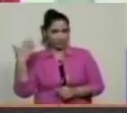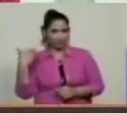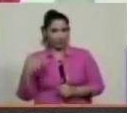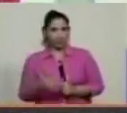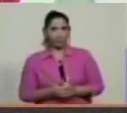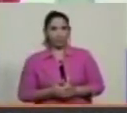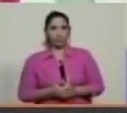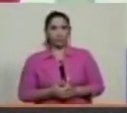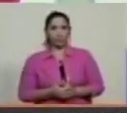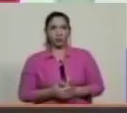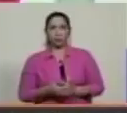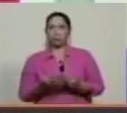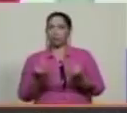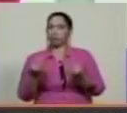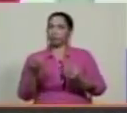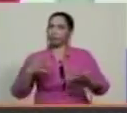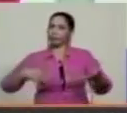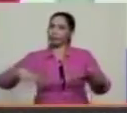Tanto desastre